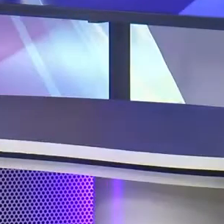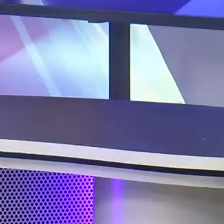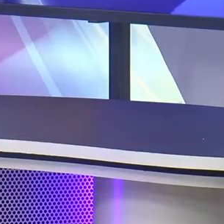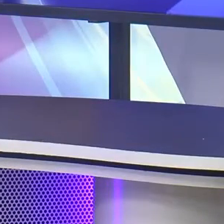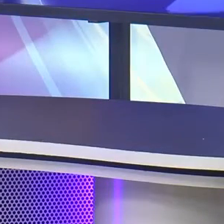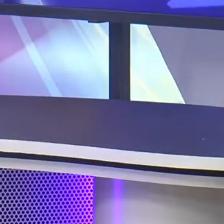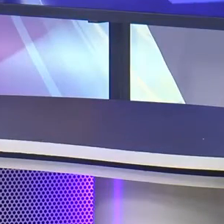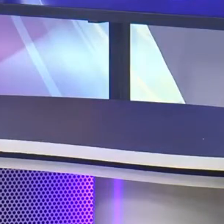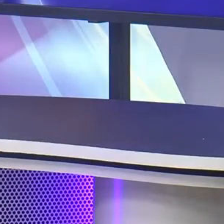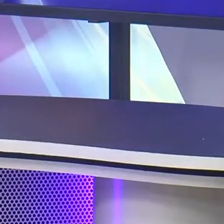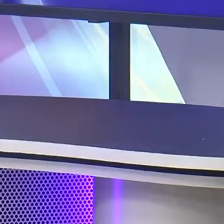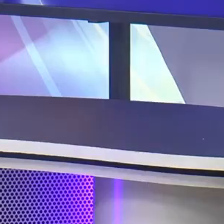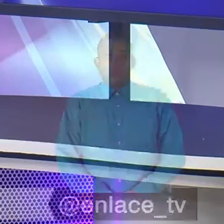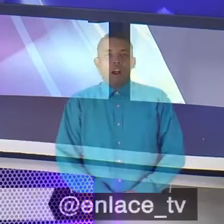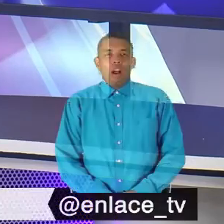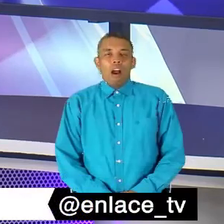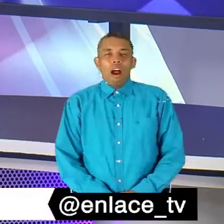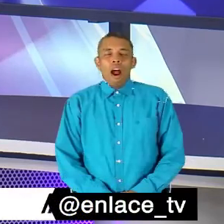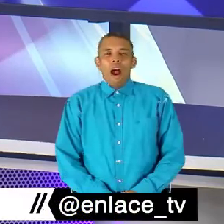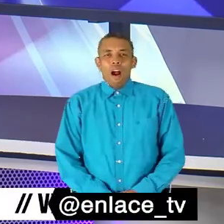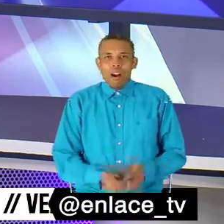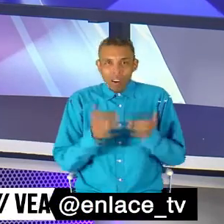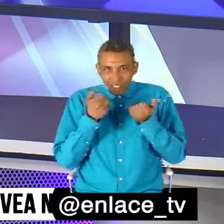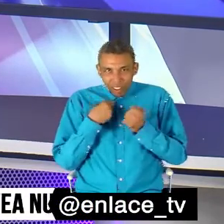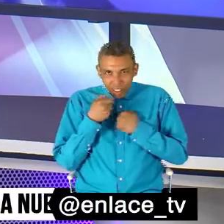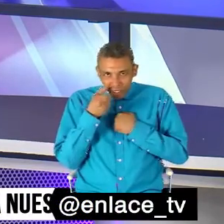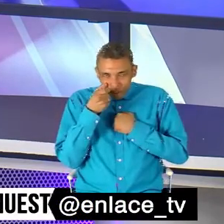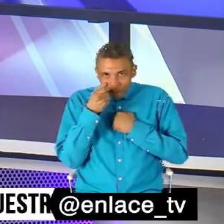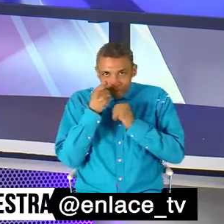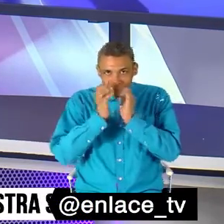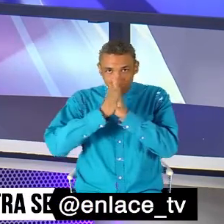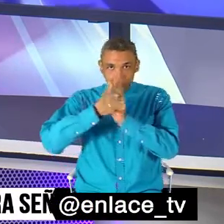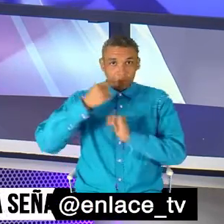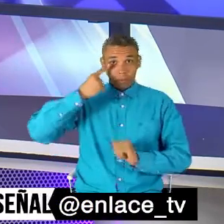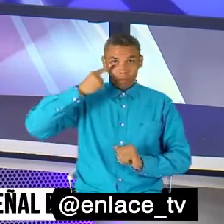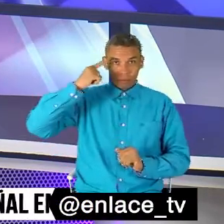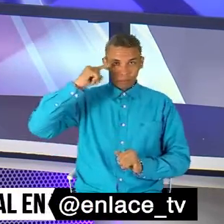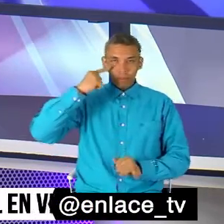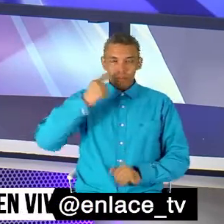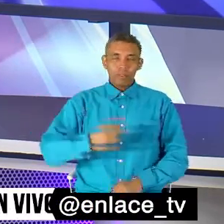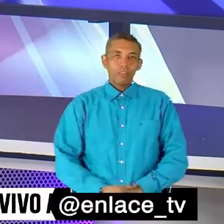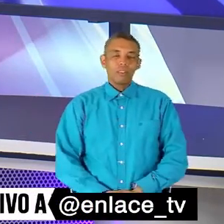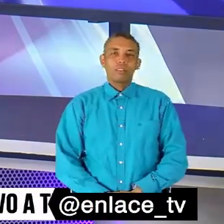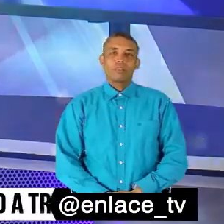Llega el momento de conocer la buena información de cultura y entretenimientos. Llega Sara Narváez en La Mira.